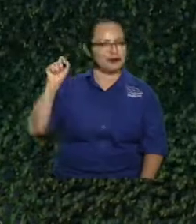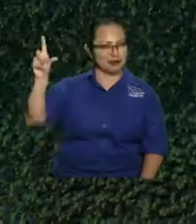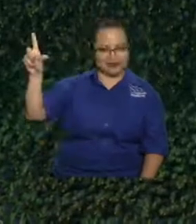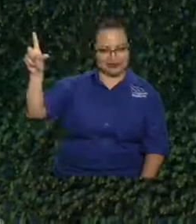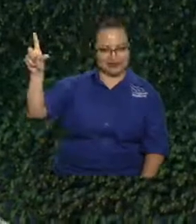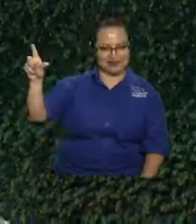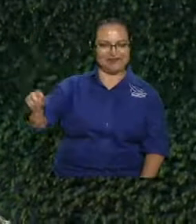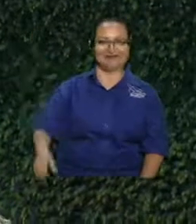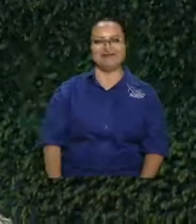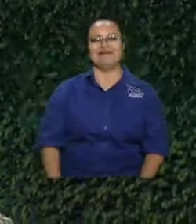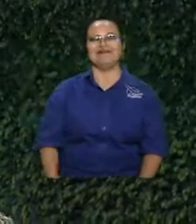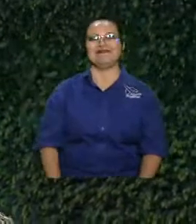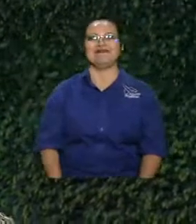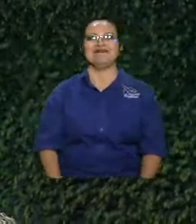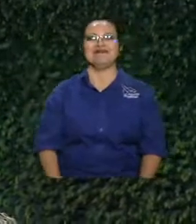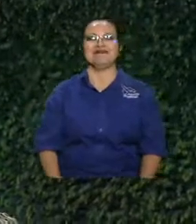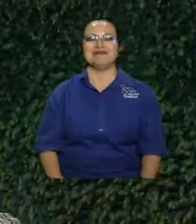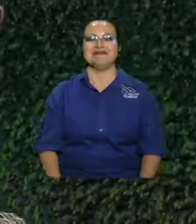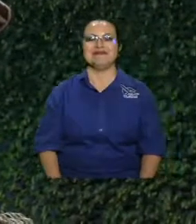Que no se vuelva costumbre.